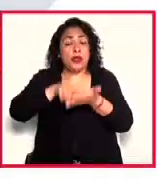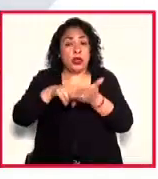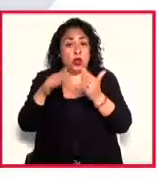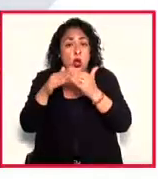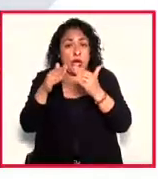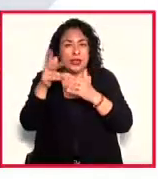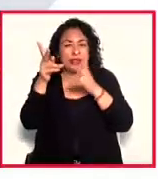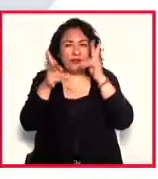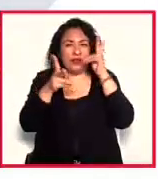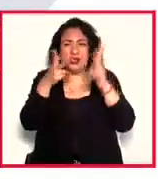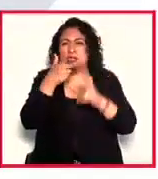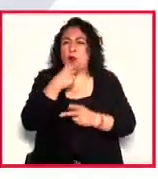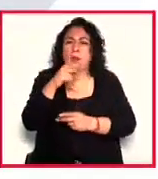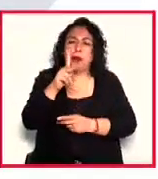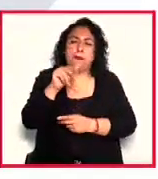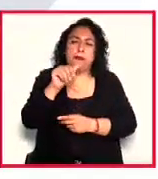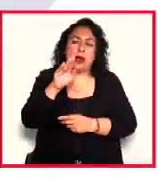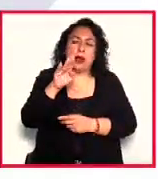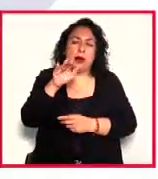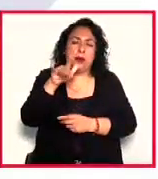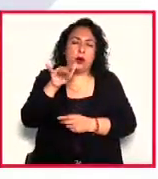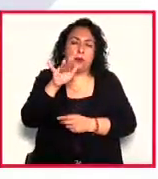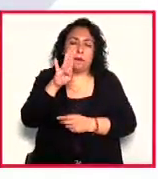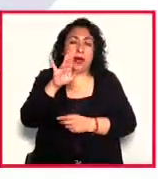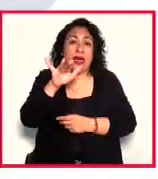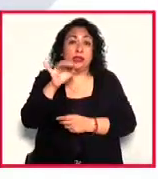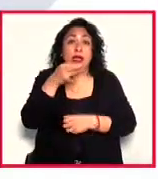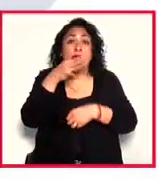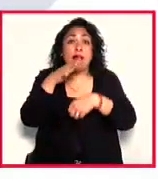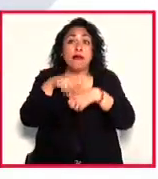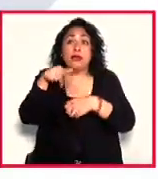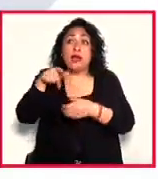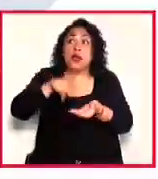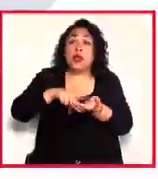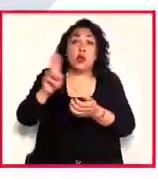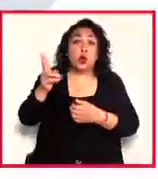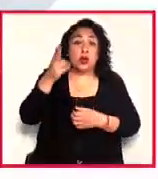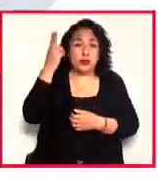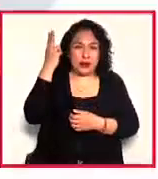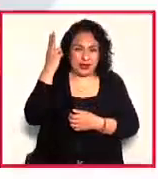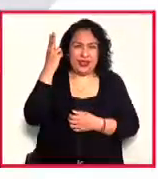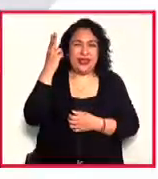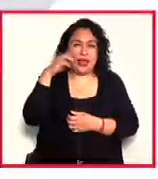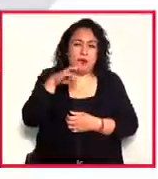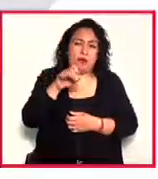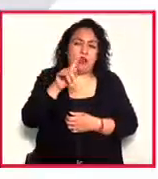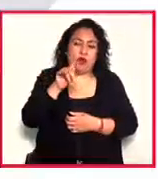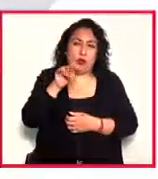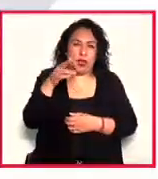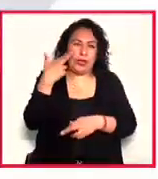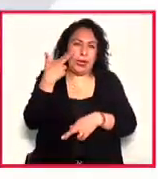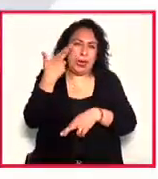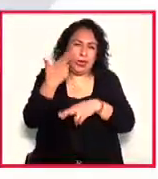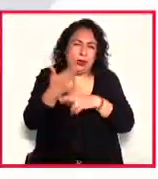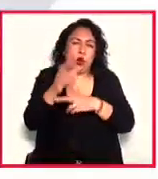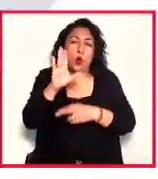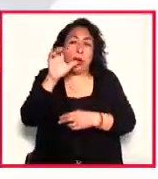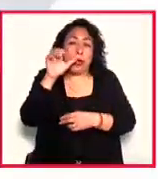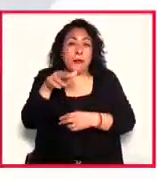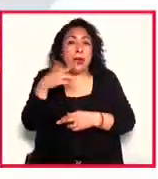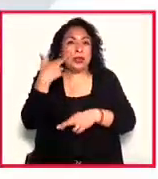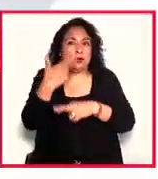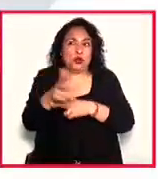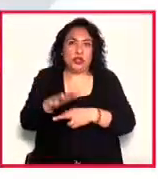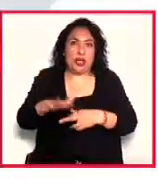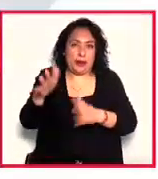visita Pablo Báez Carrington anunció que sería la Universidad Autónoma Metropolitana quien se haría cargo del inmueble.